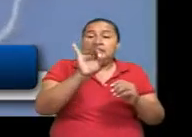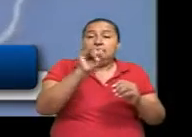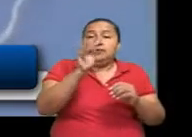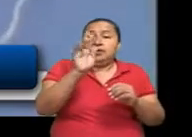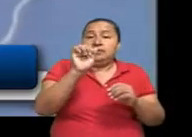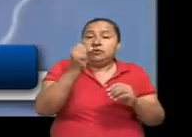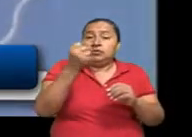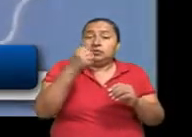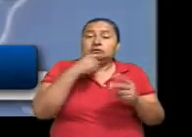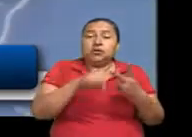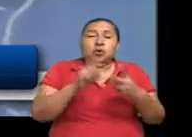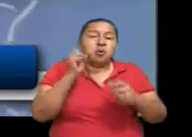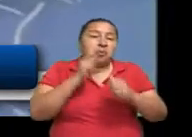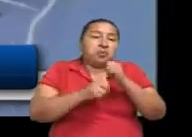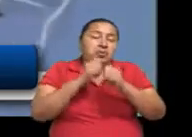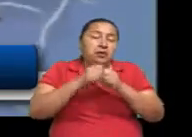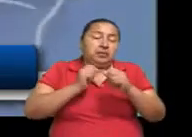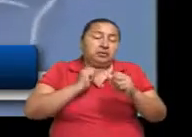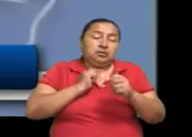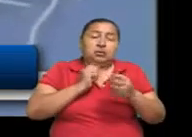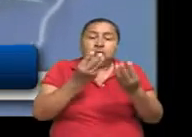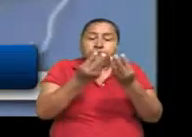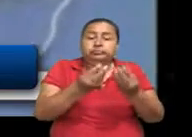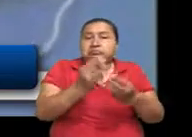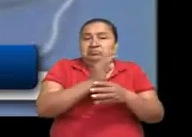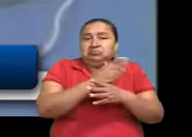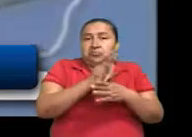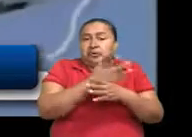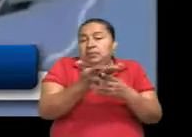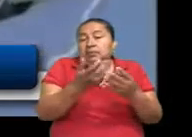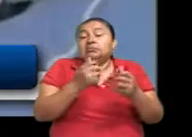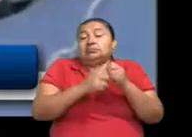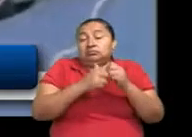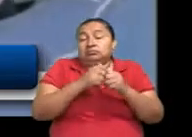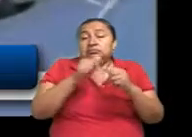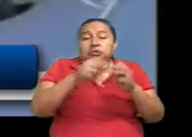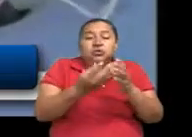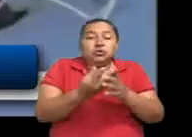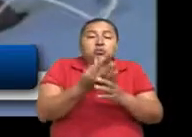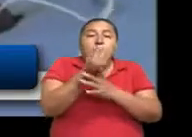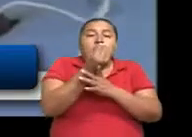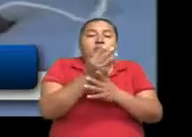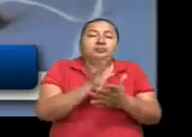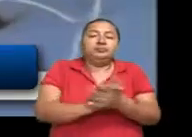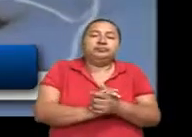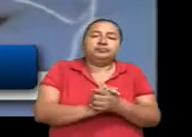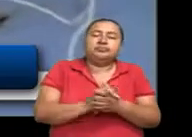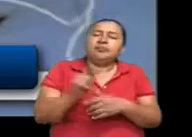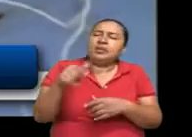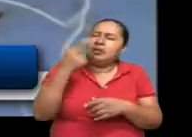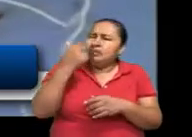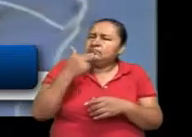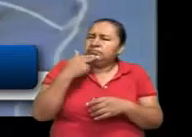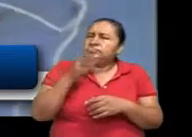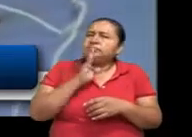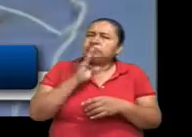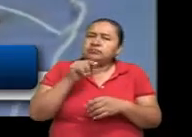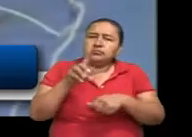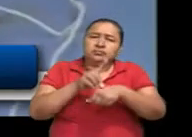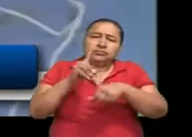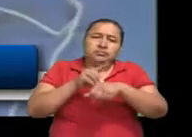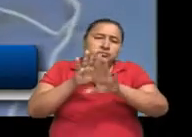más acortamiento de los ligamentos del testículo, entonces suben hacia arriba. Ahora hablemos, doctora, yo creo que es importante